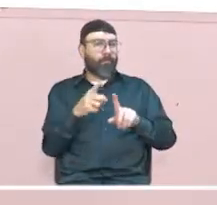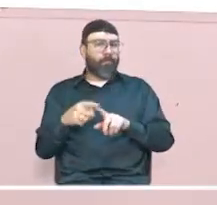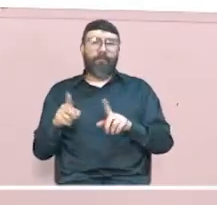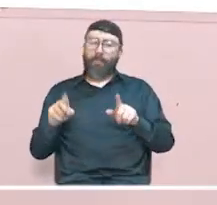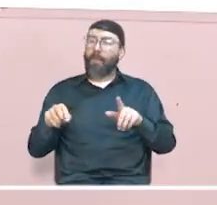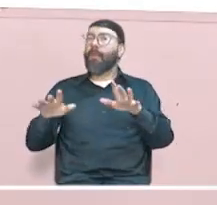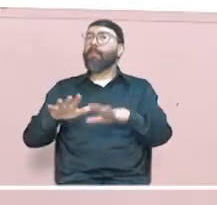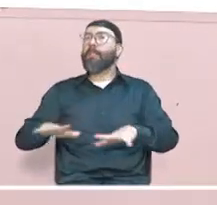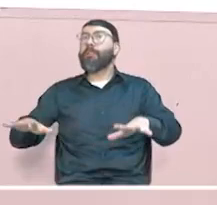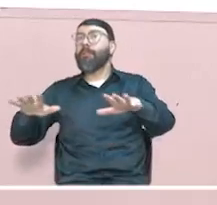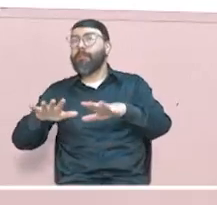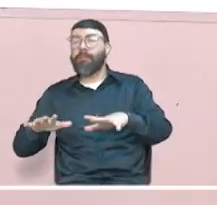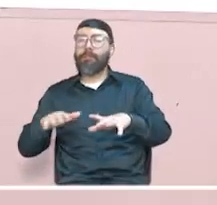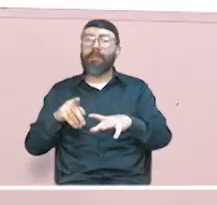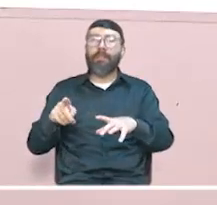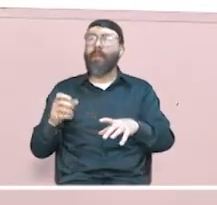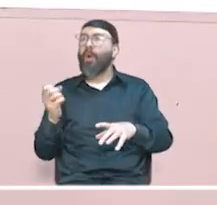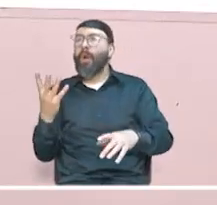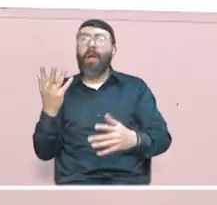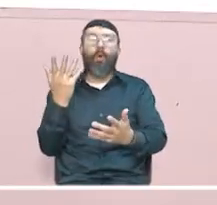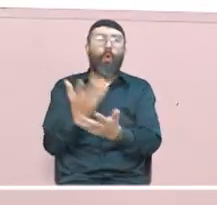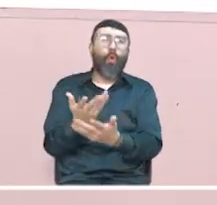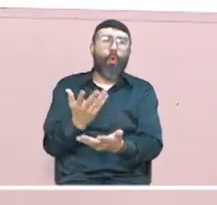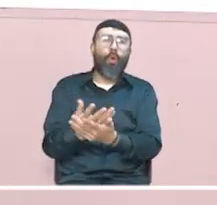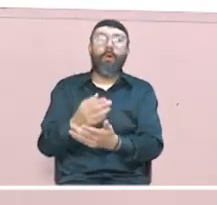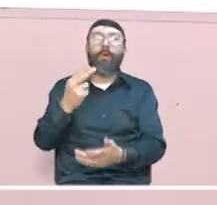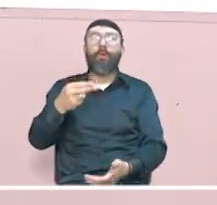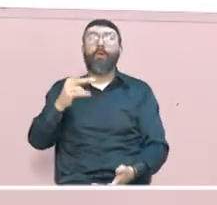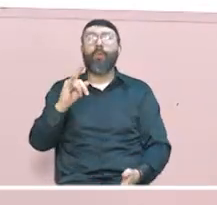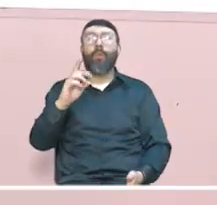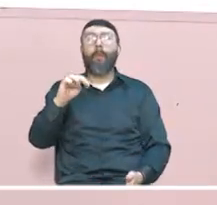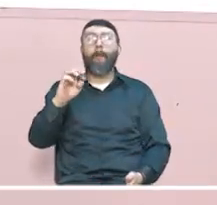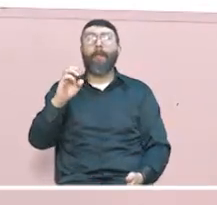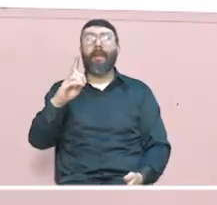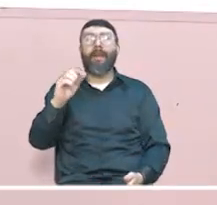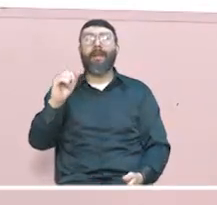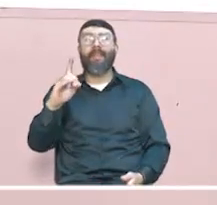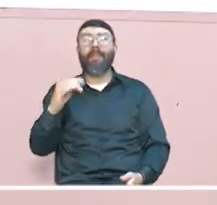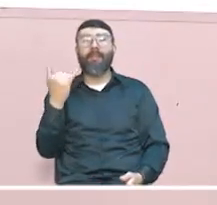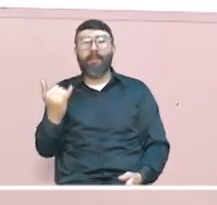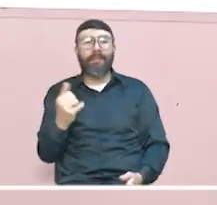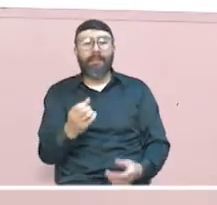medioambientales, la humedad en el terreno,